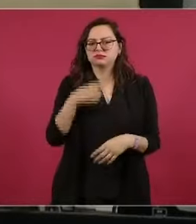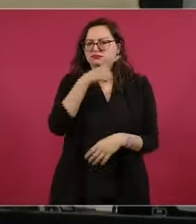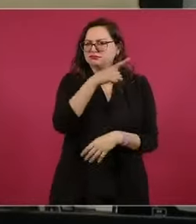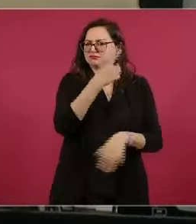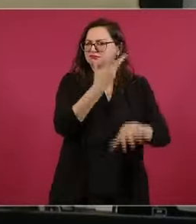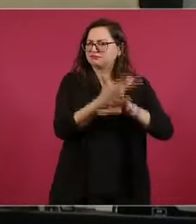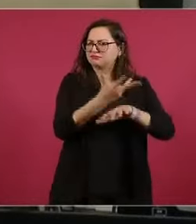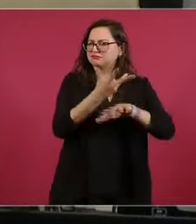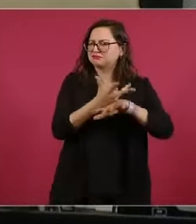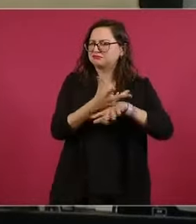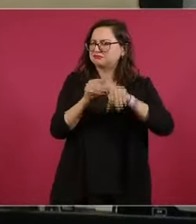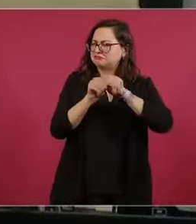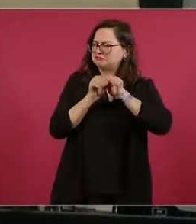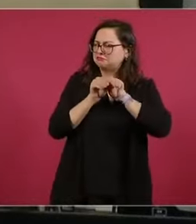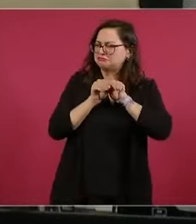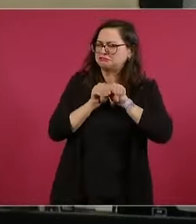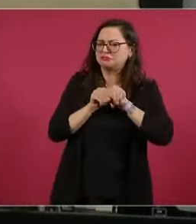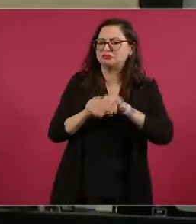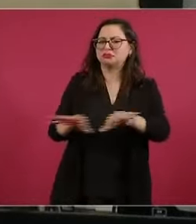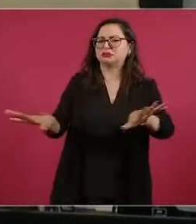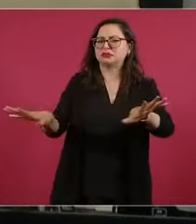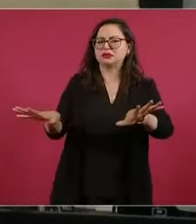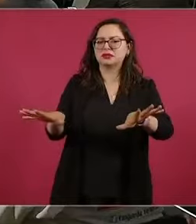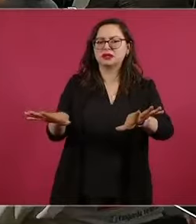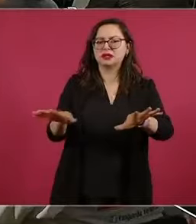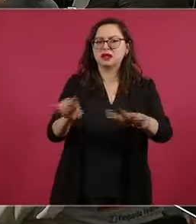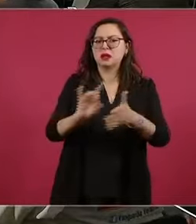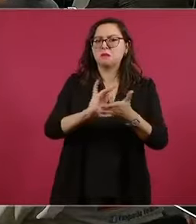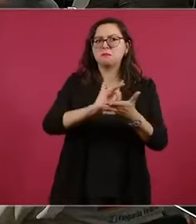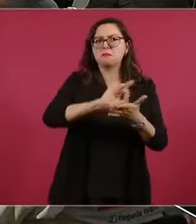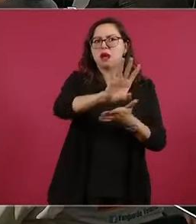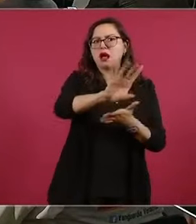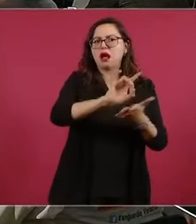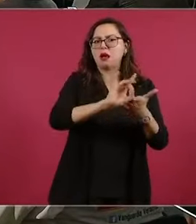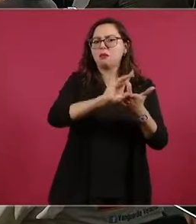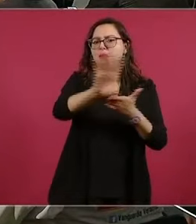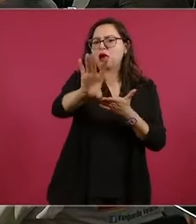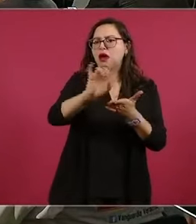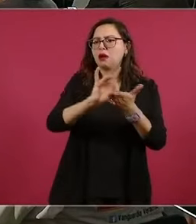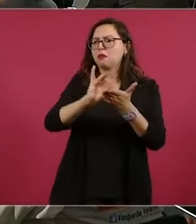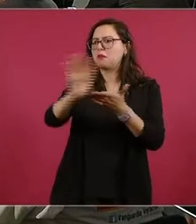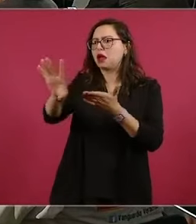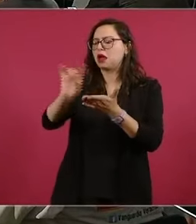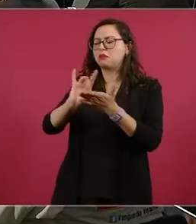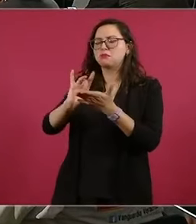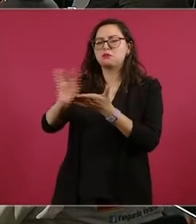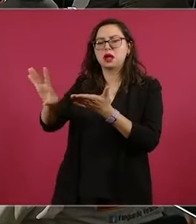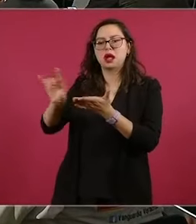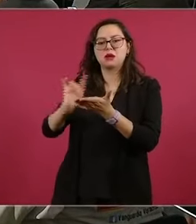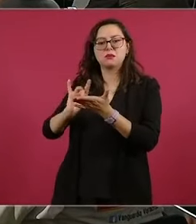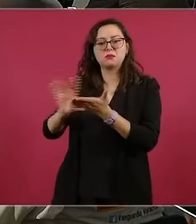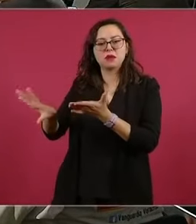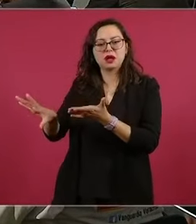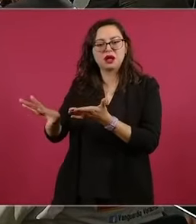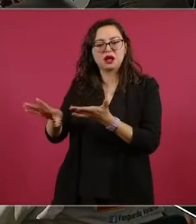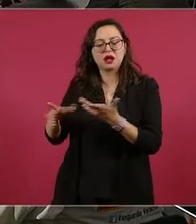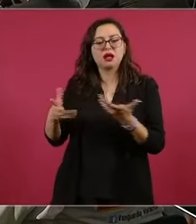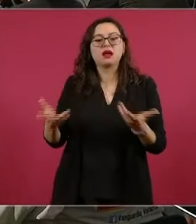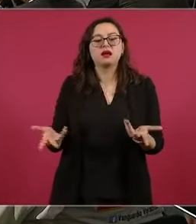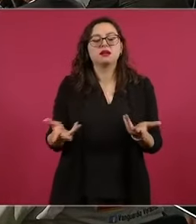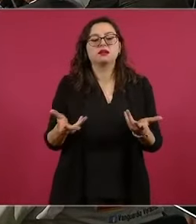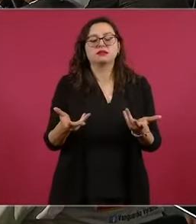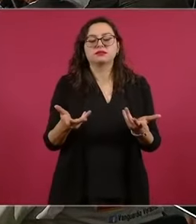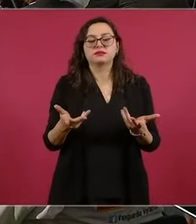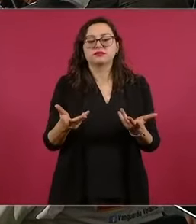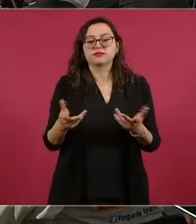empezando a mandar o enviar para todos lados, pues gobiernos anti-4T, organizaciones anti-4T,